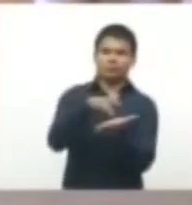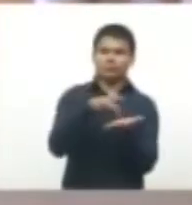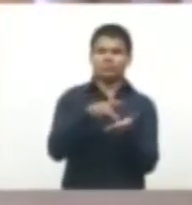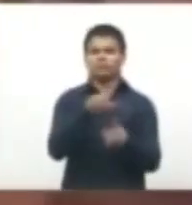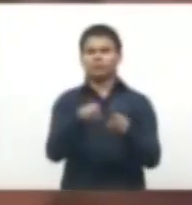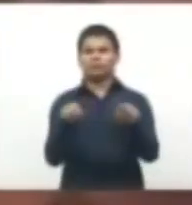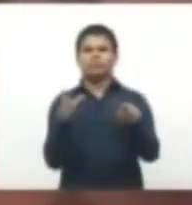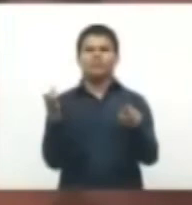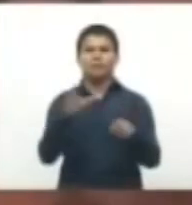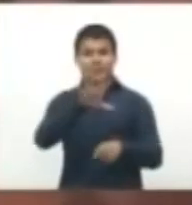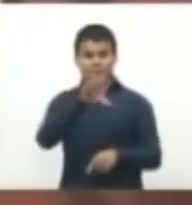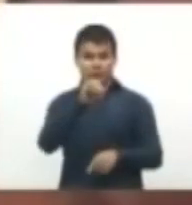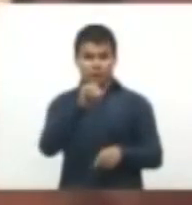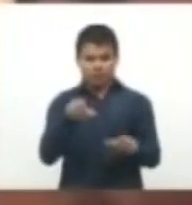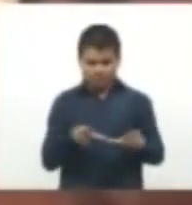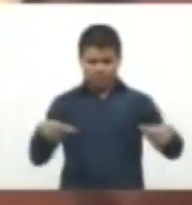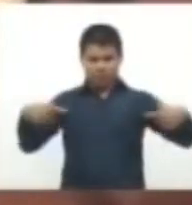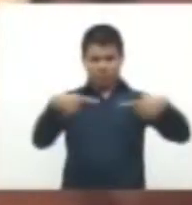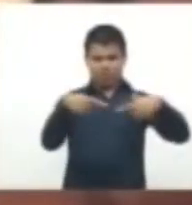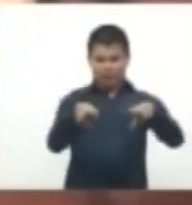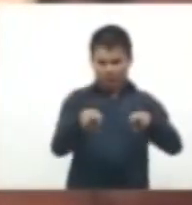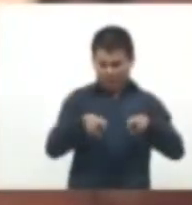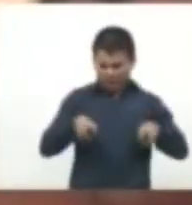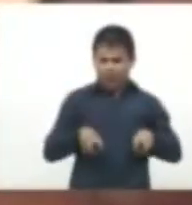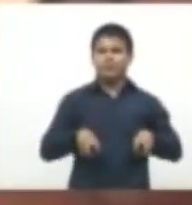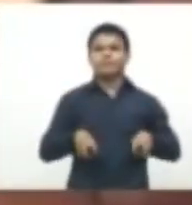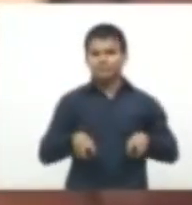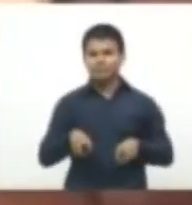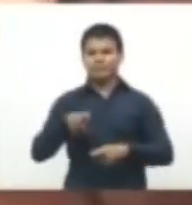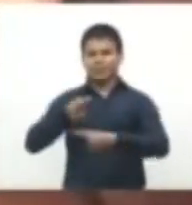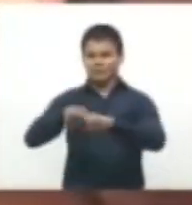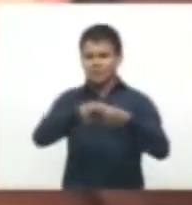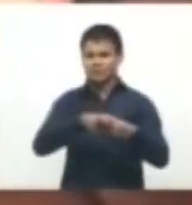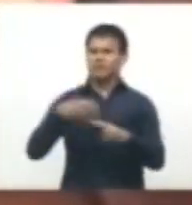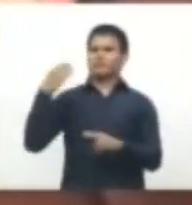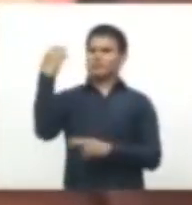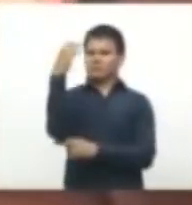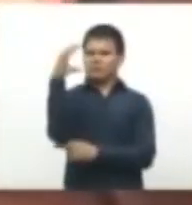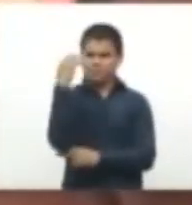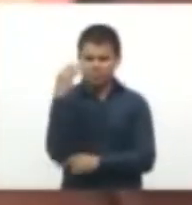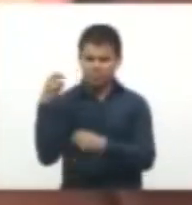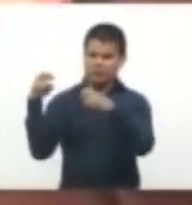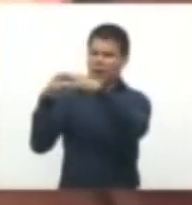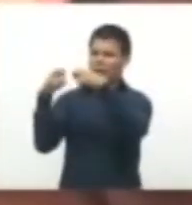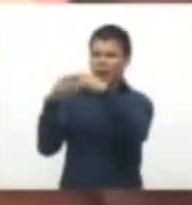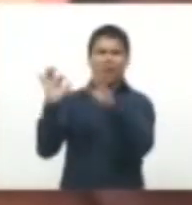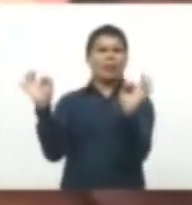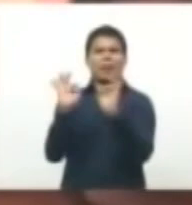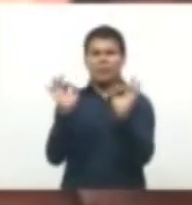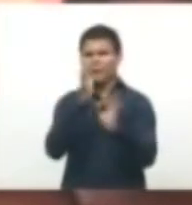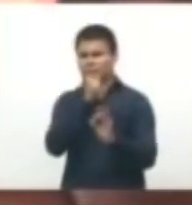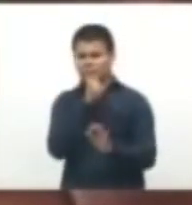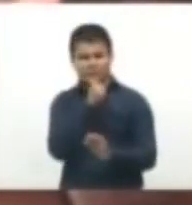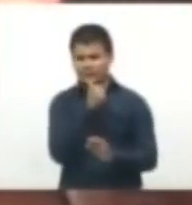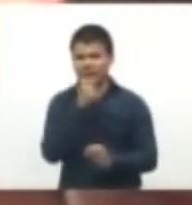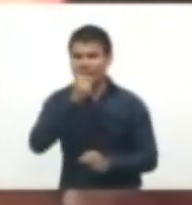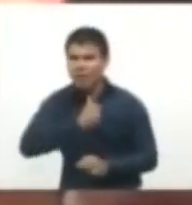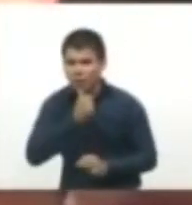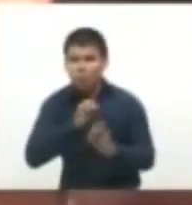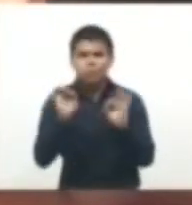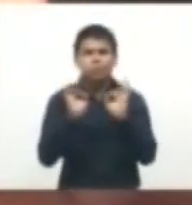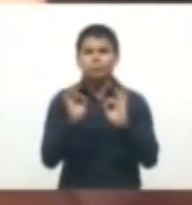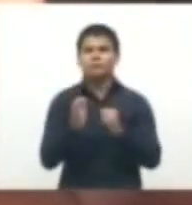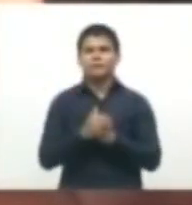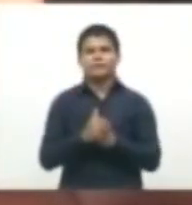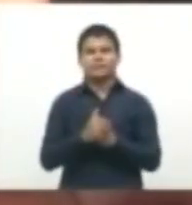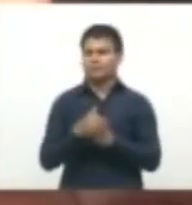50 niños. Nos faltan demasiadas cosas, nos faltan las sillas, los ventiladores, no tenemos electricidad en los salones, las condiciones son precarias, tenemos